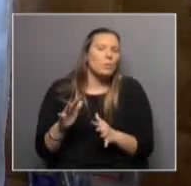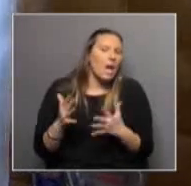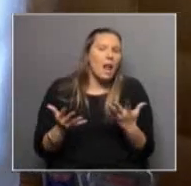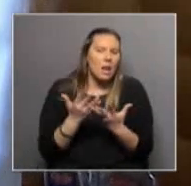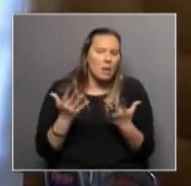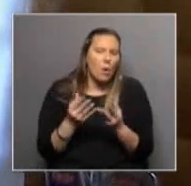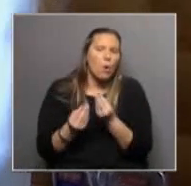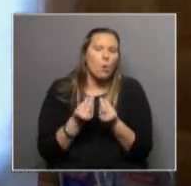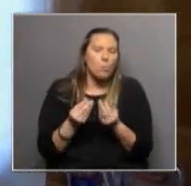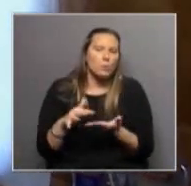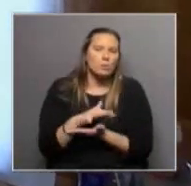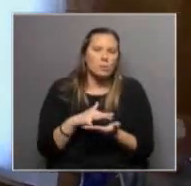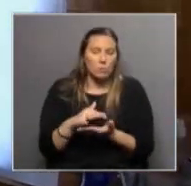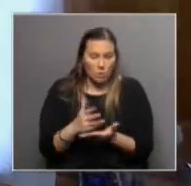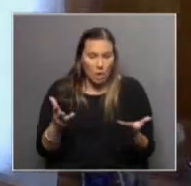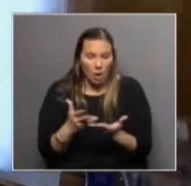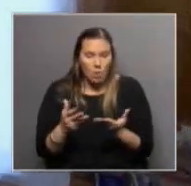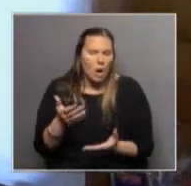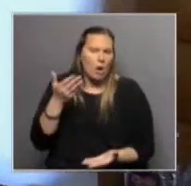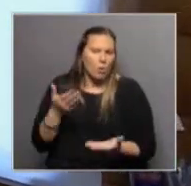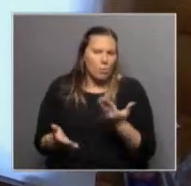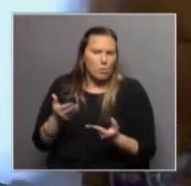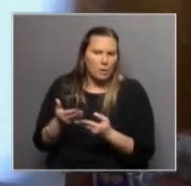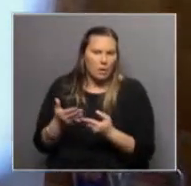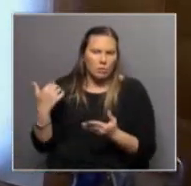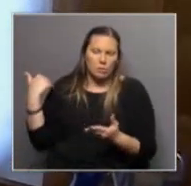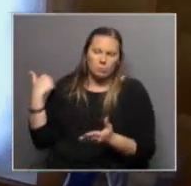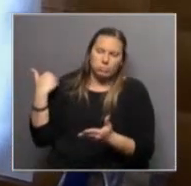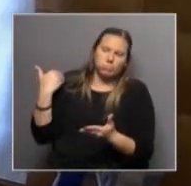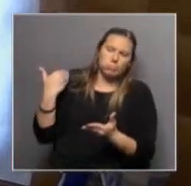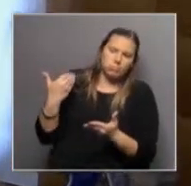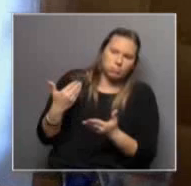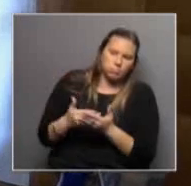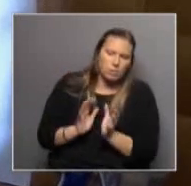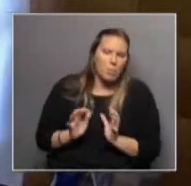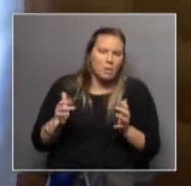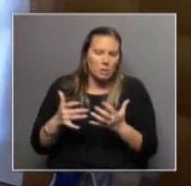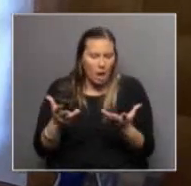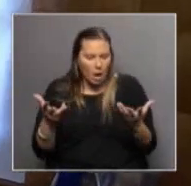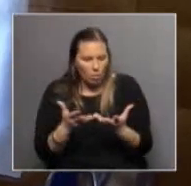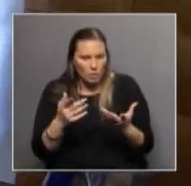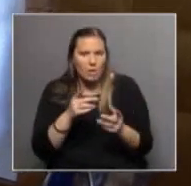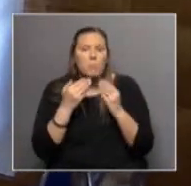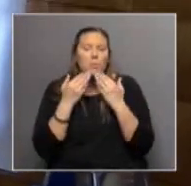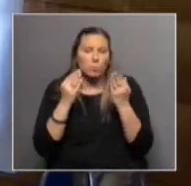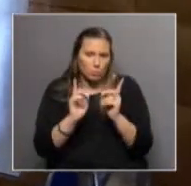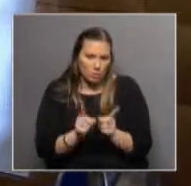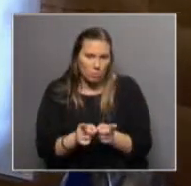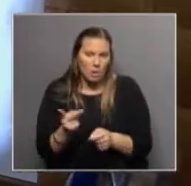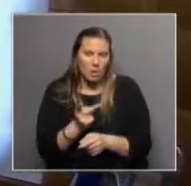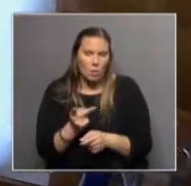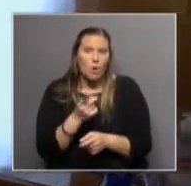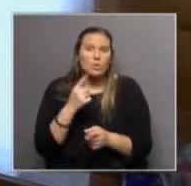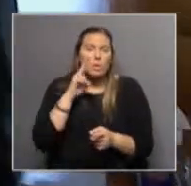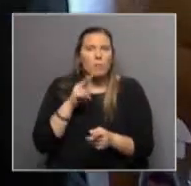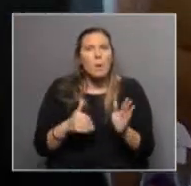de cómo está la situación ahora en relación a cómo ha venido siendo en toda la pandemia, según tu punto de vista, Rosa, y te pregunto a vos, Alexandra, también. ¿Se